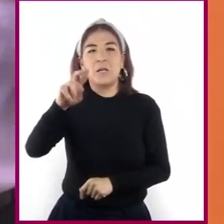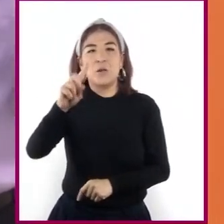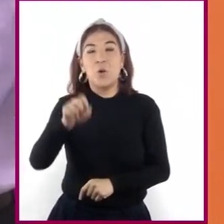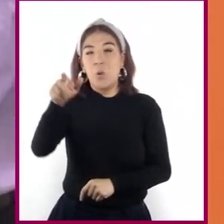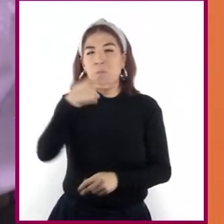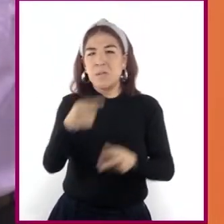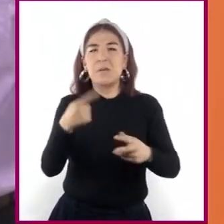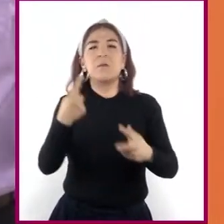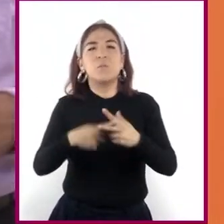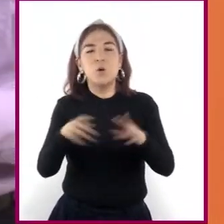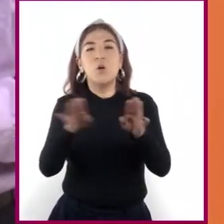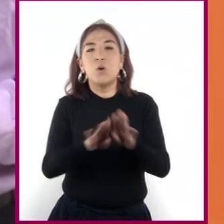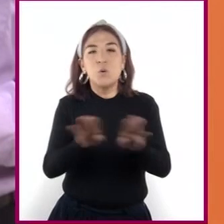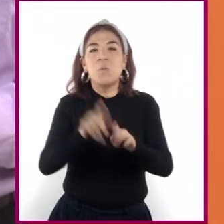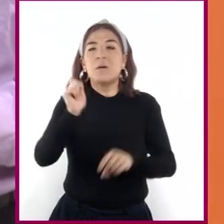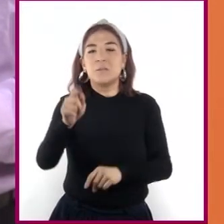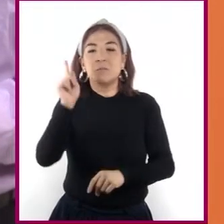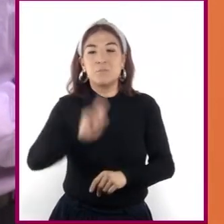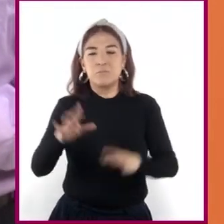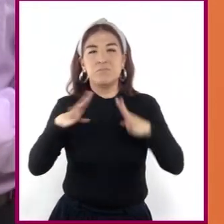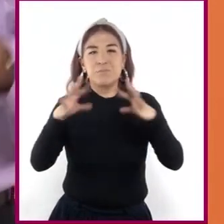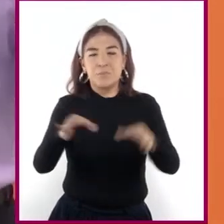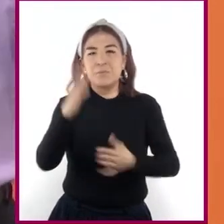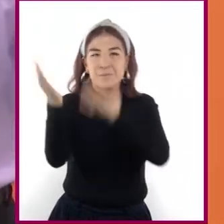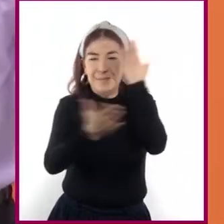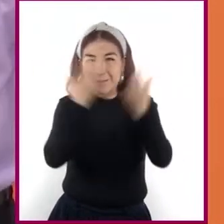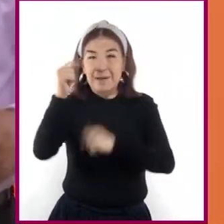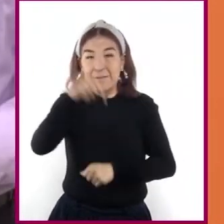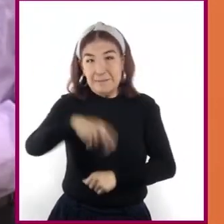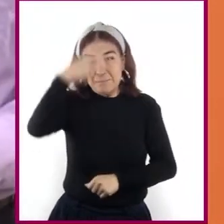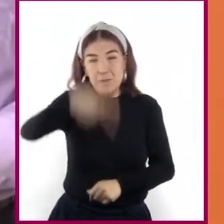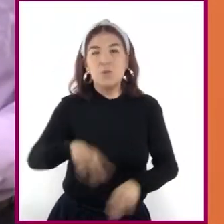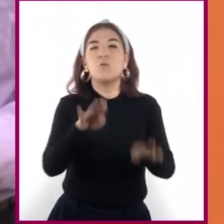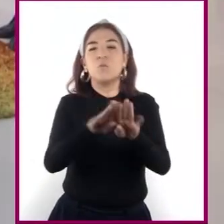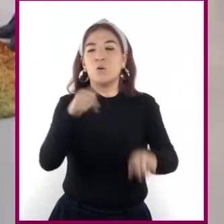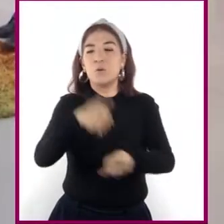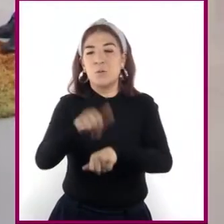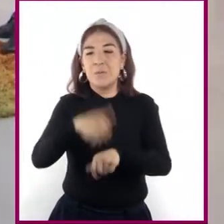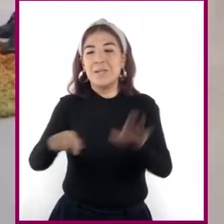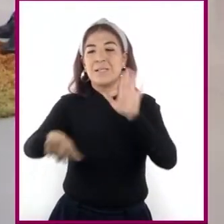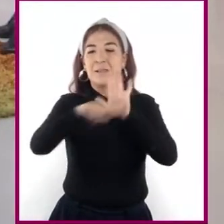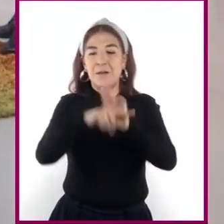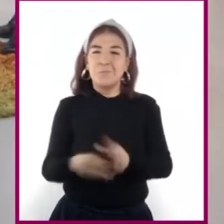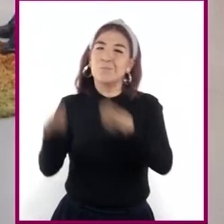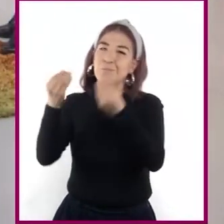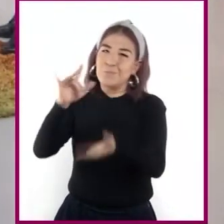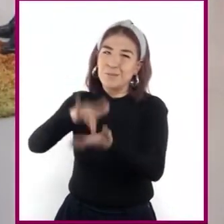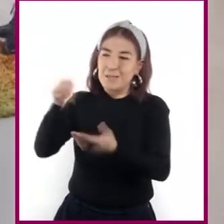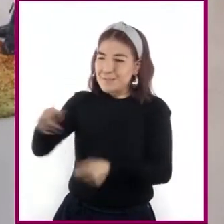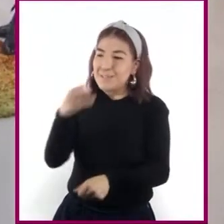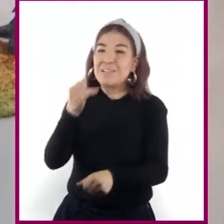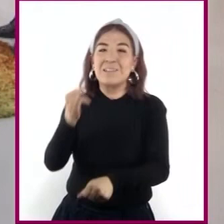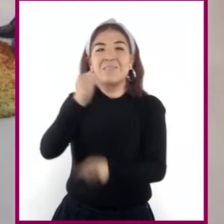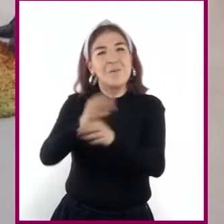1994, pionera en México en el estudio del aprendizaje de los números negativos. Muchas gracias por el